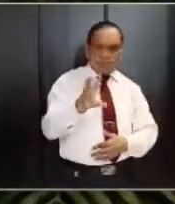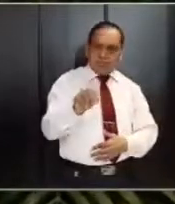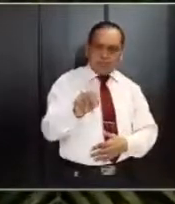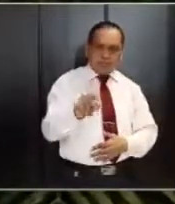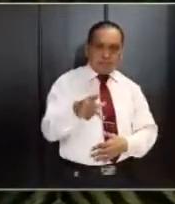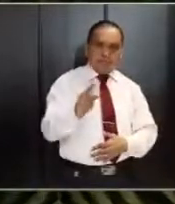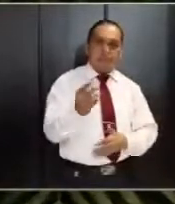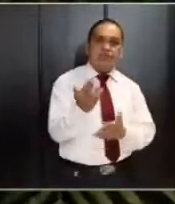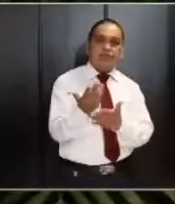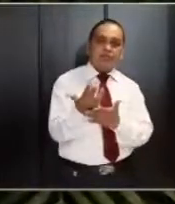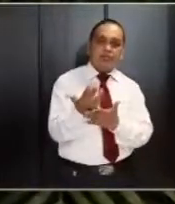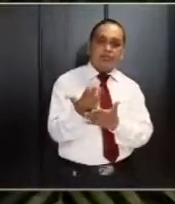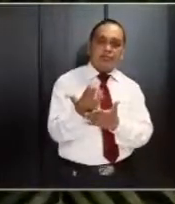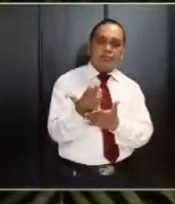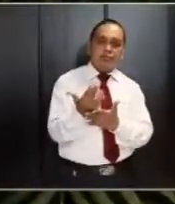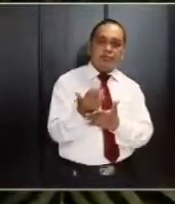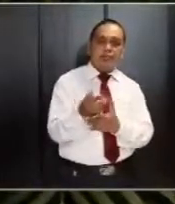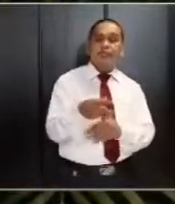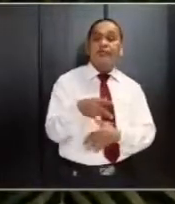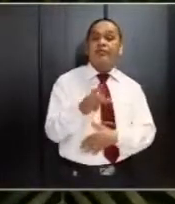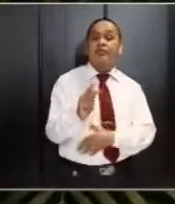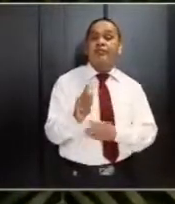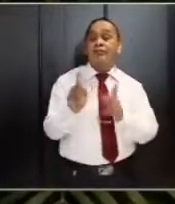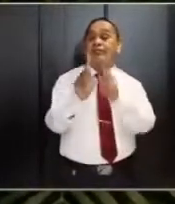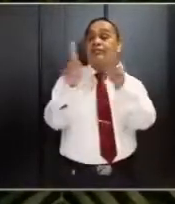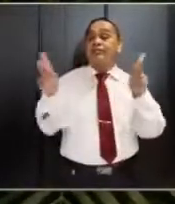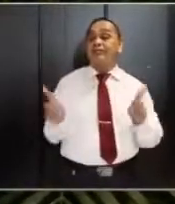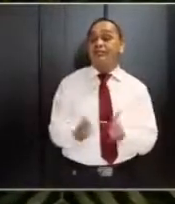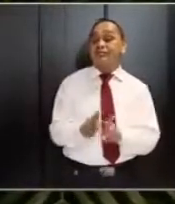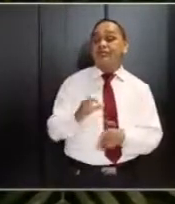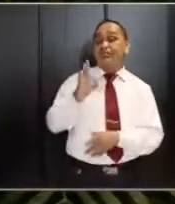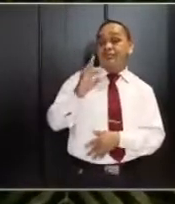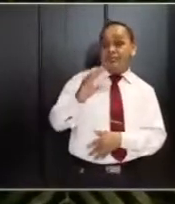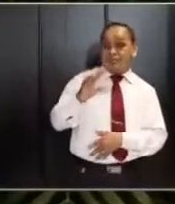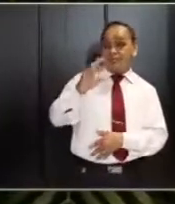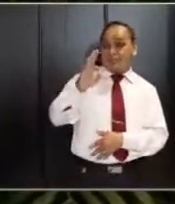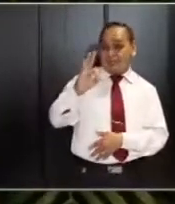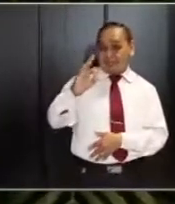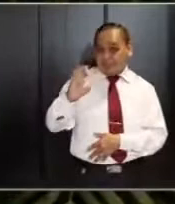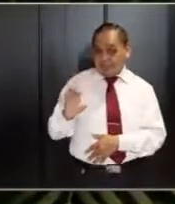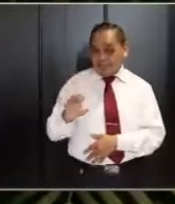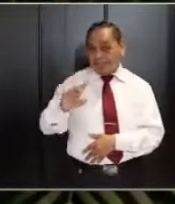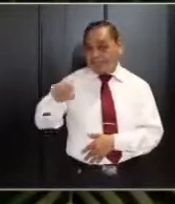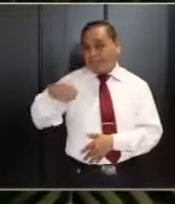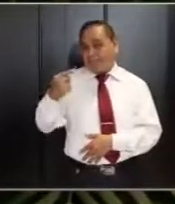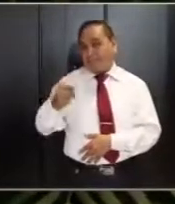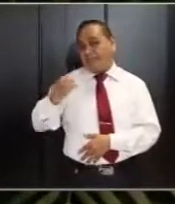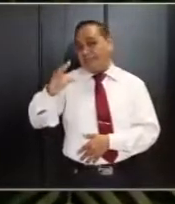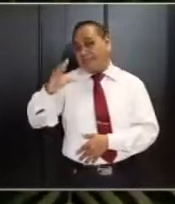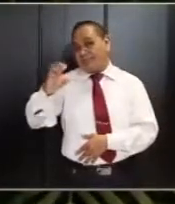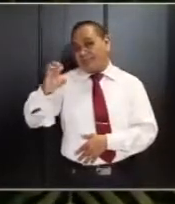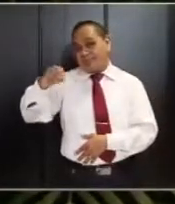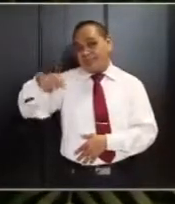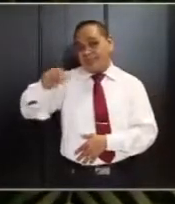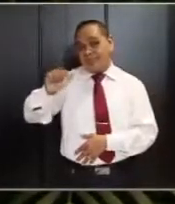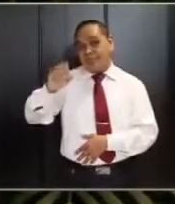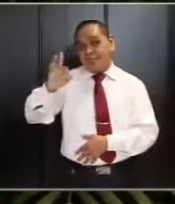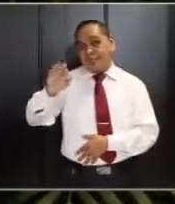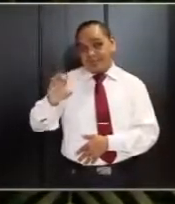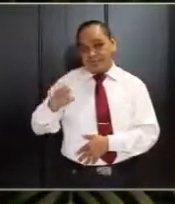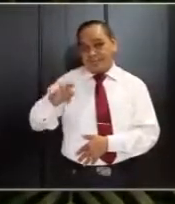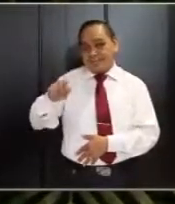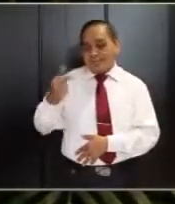esperando los nuevos mecanismos que va a sacar la Secretaría de Energía en conjunto con la SENACE, con la CFE, para ver cómo